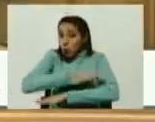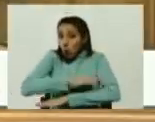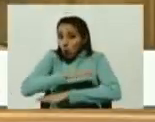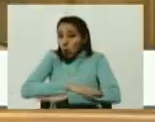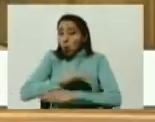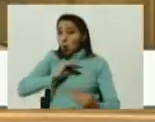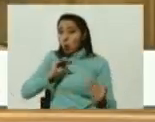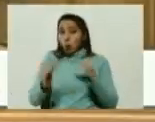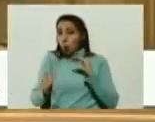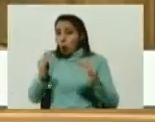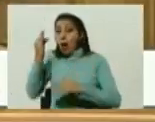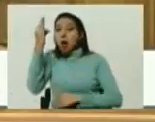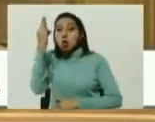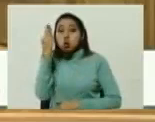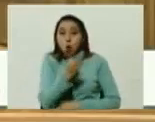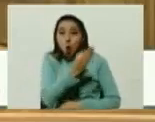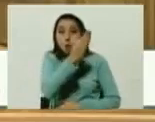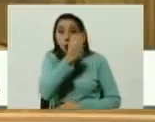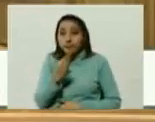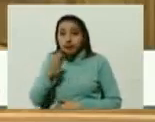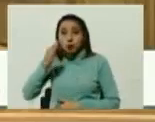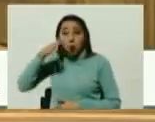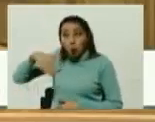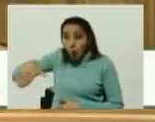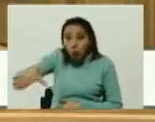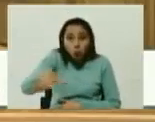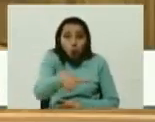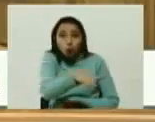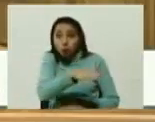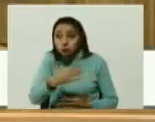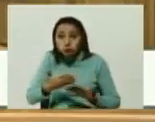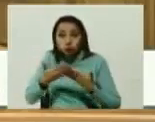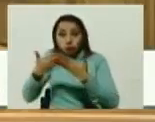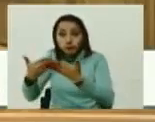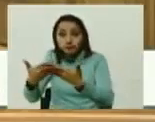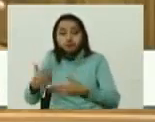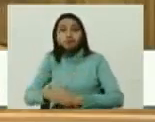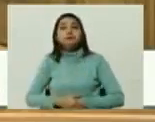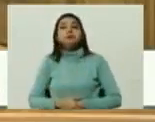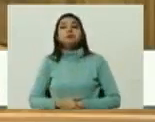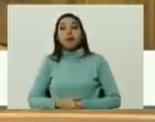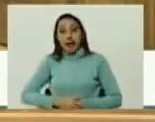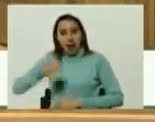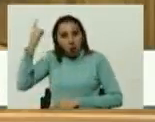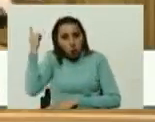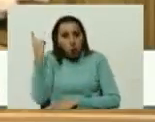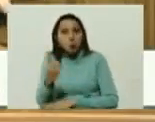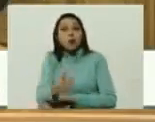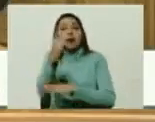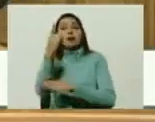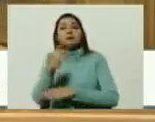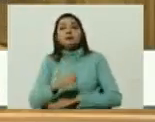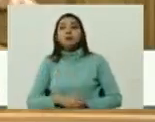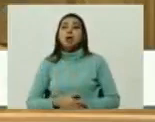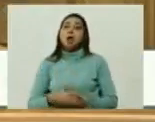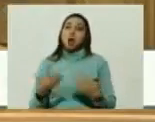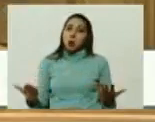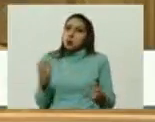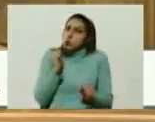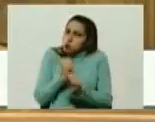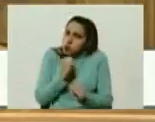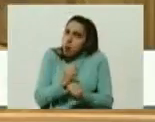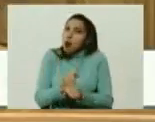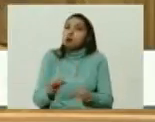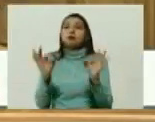moral ante un pueblo para dar efectivo cumplimiento con algún alguna tarea